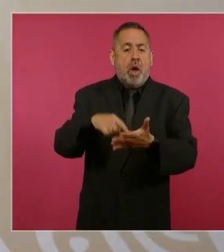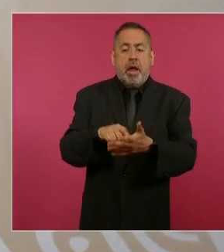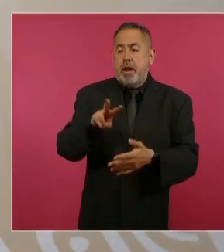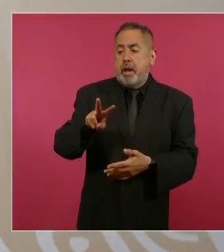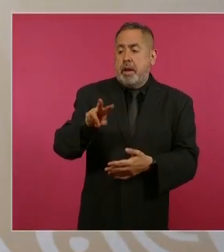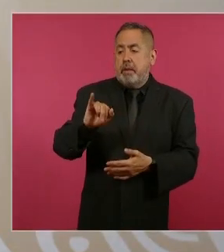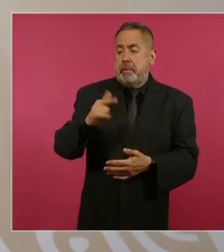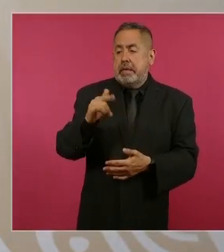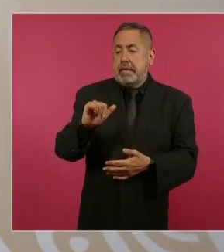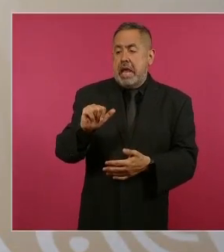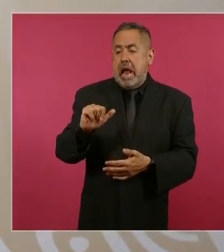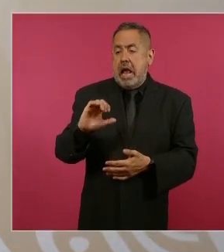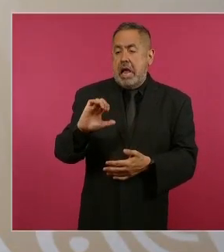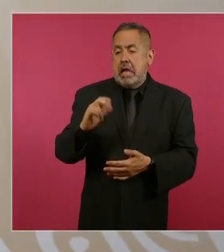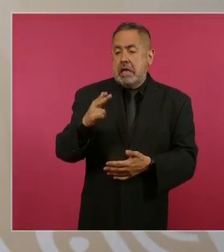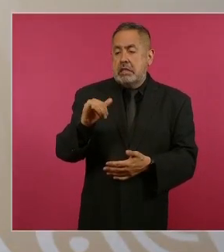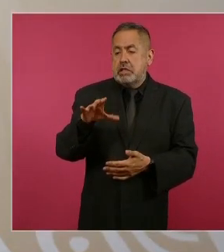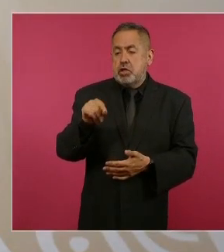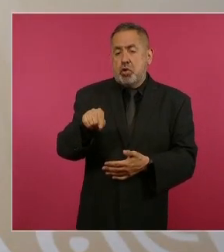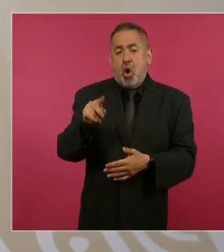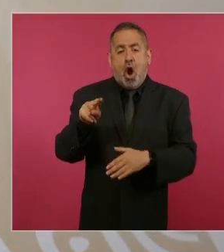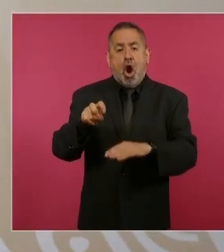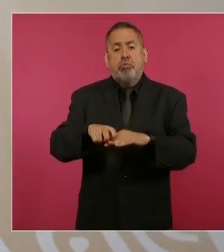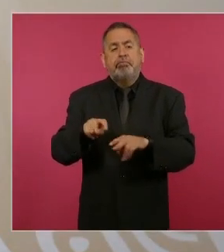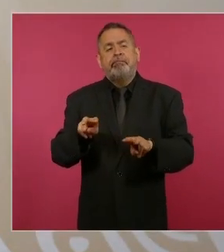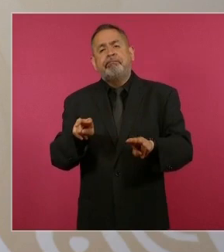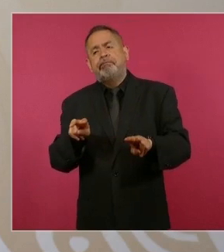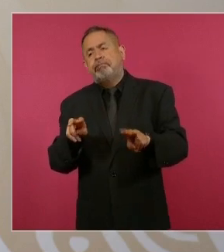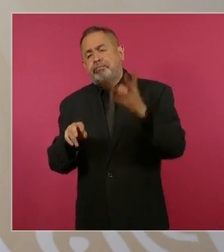y